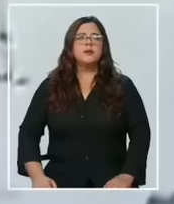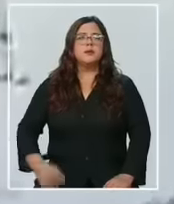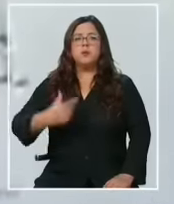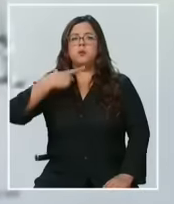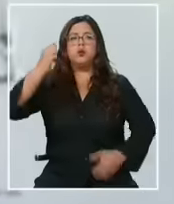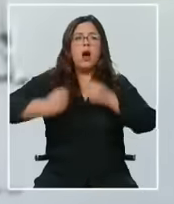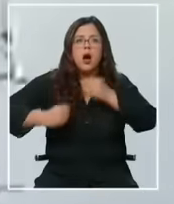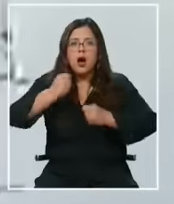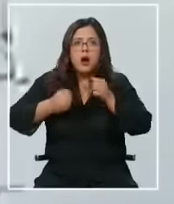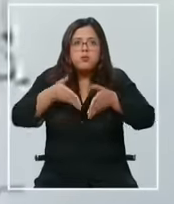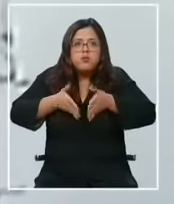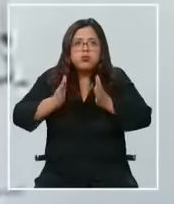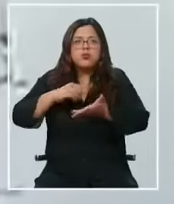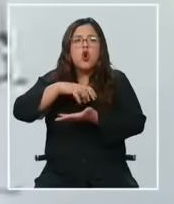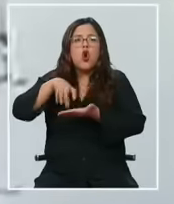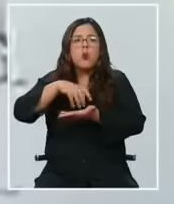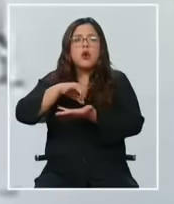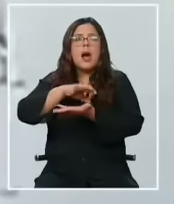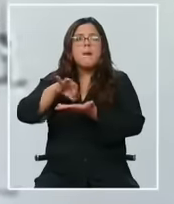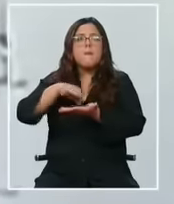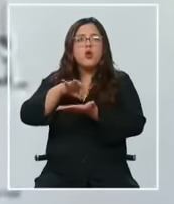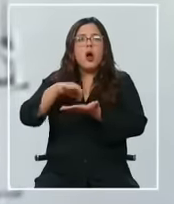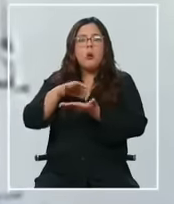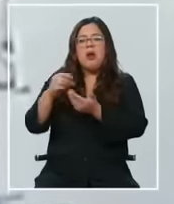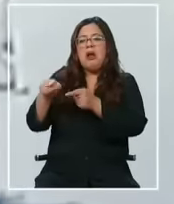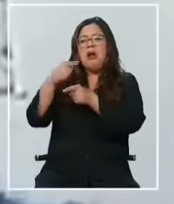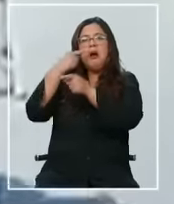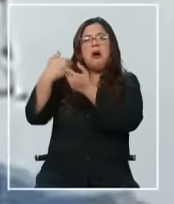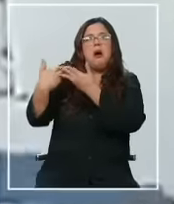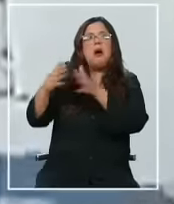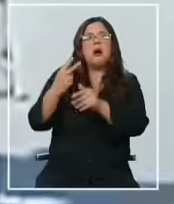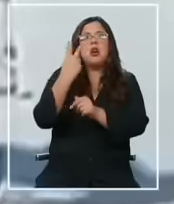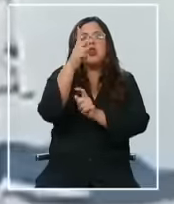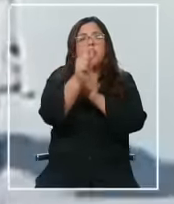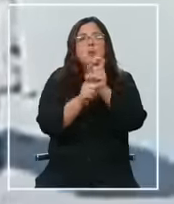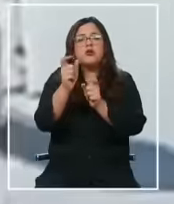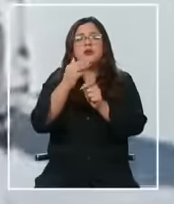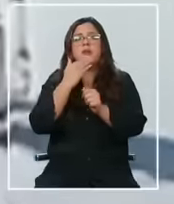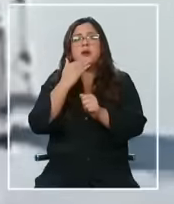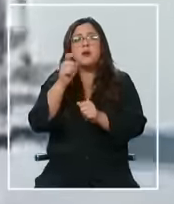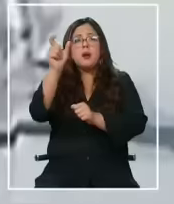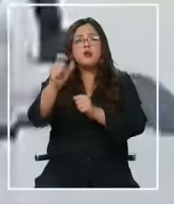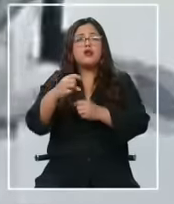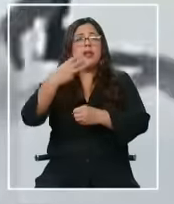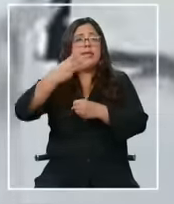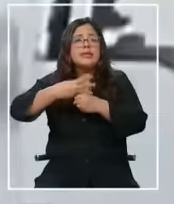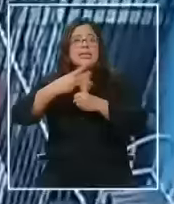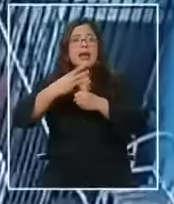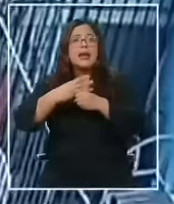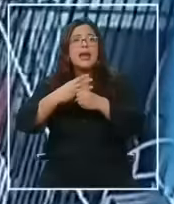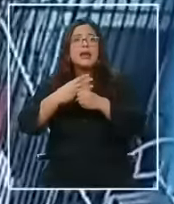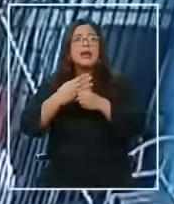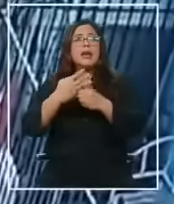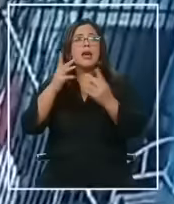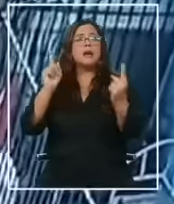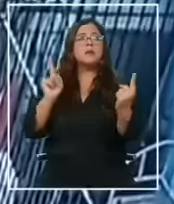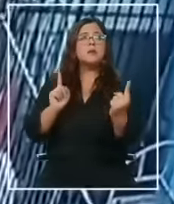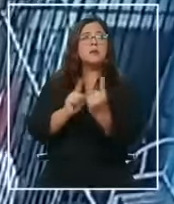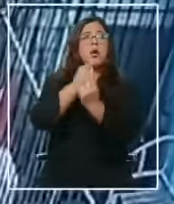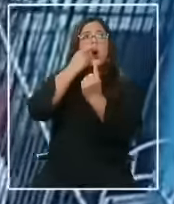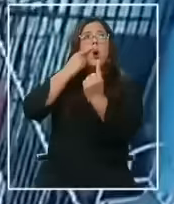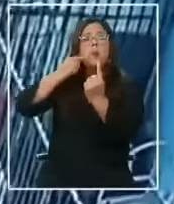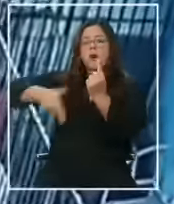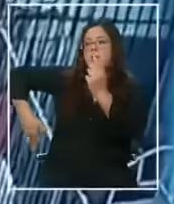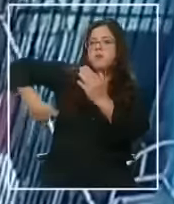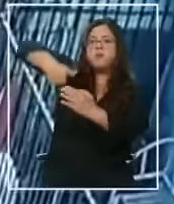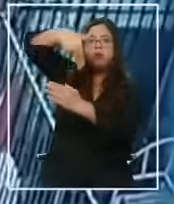Escapaba corriendo por un pasaje en Pudahuel. No le importó que dos vecinos, entre ellos una adulta mayor, estaban en su camino. Sacó un arma y